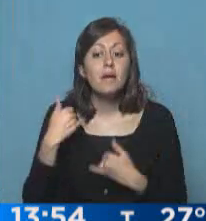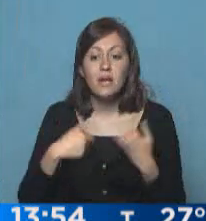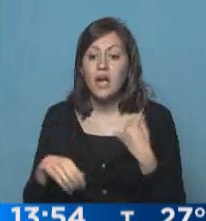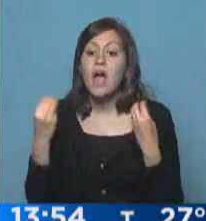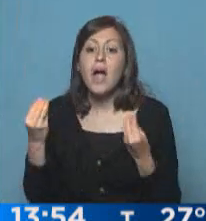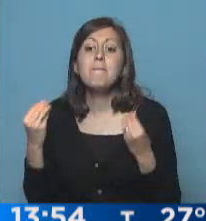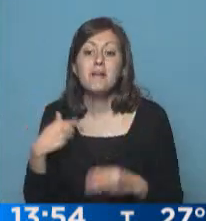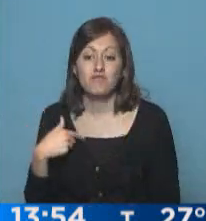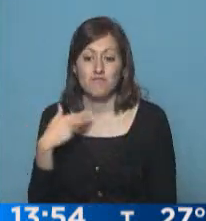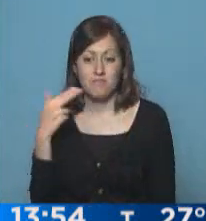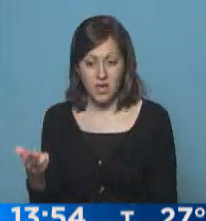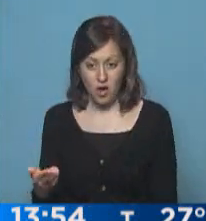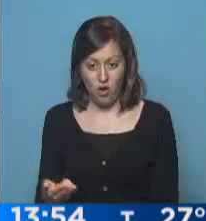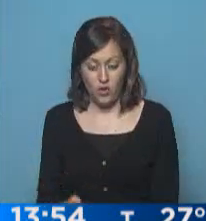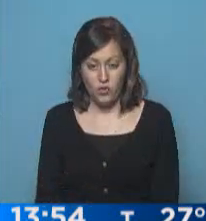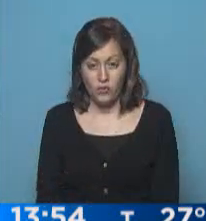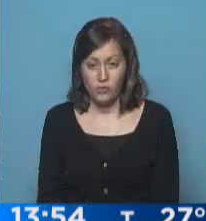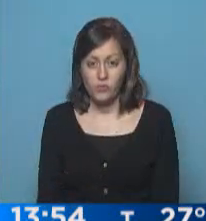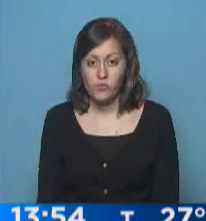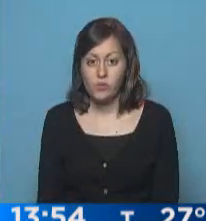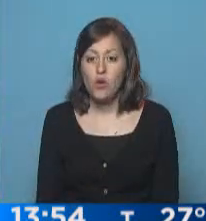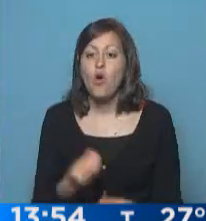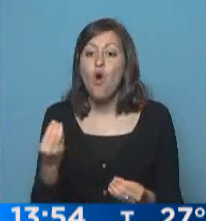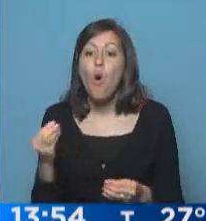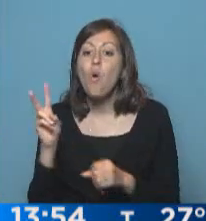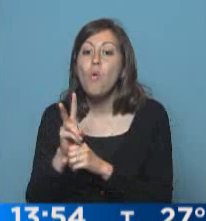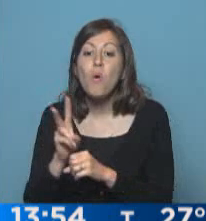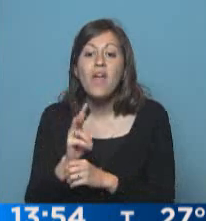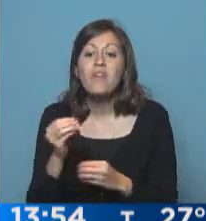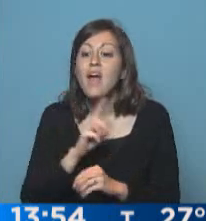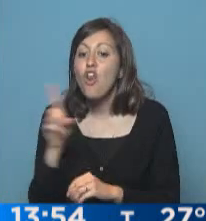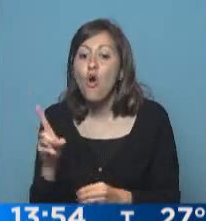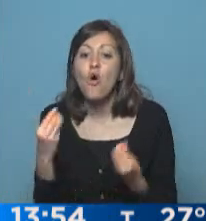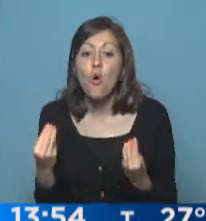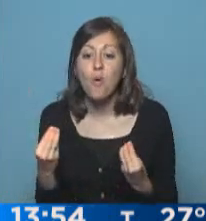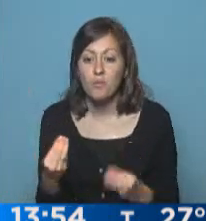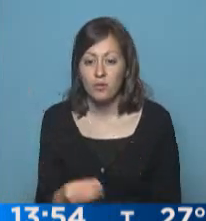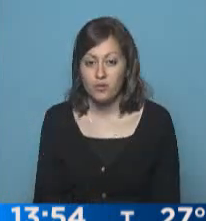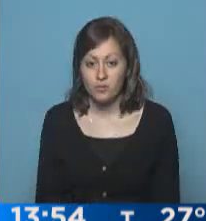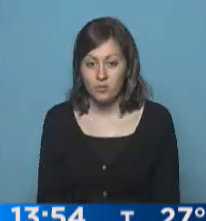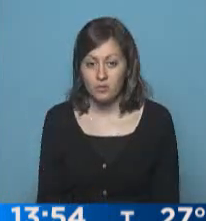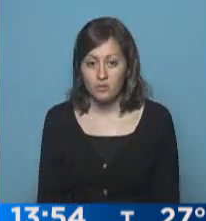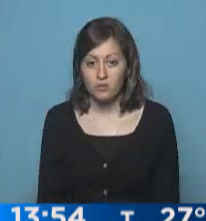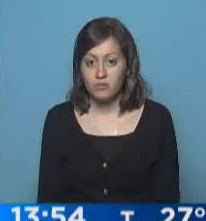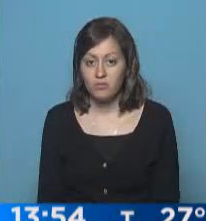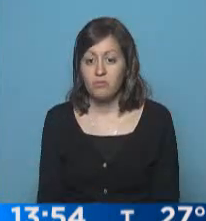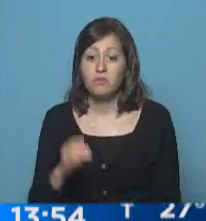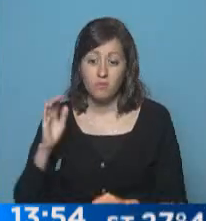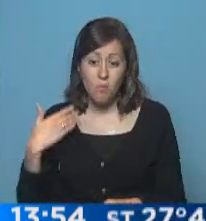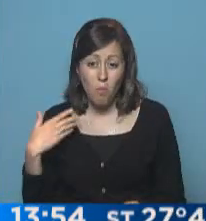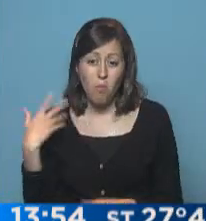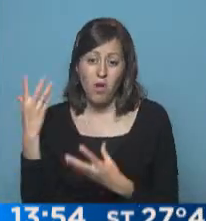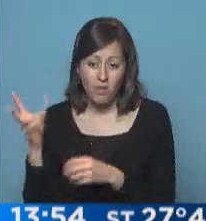qué Qué hicieron con Matías e Qué es lo que no hicieron por Matías pudiéndolo haber